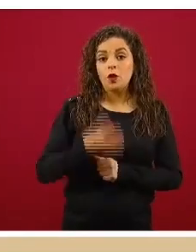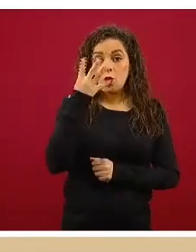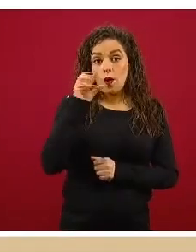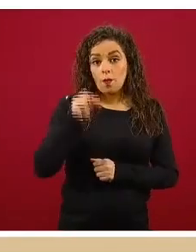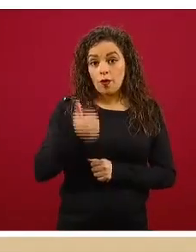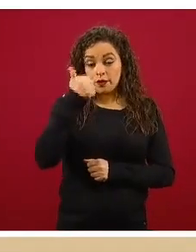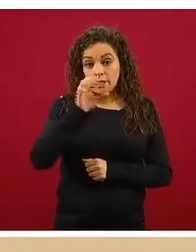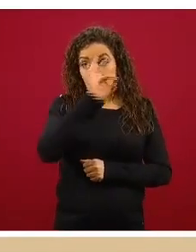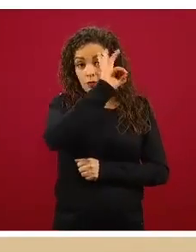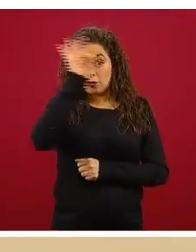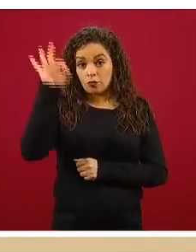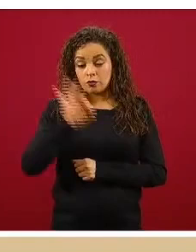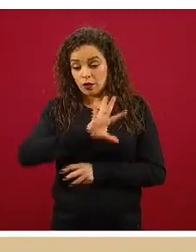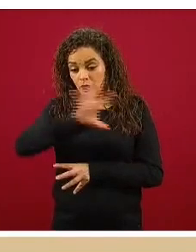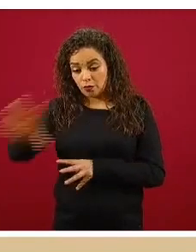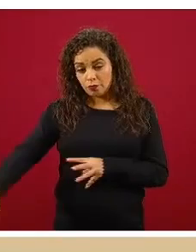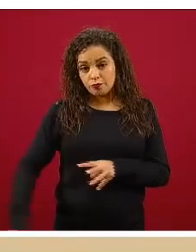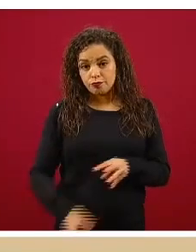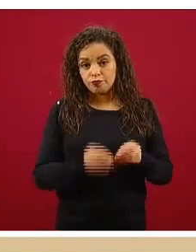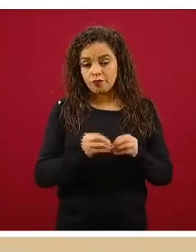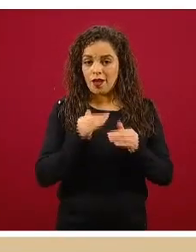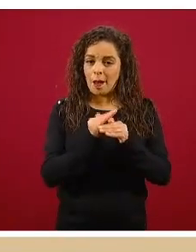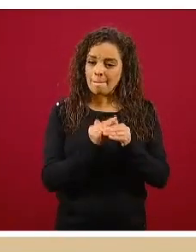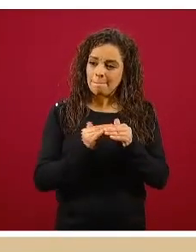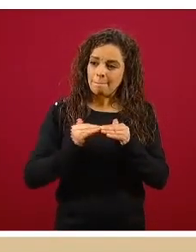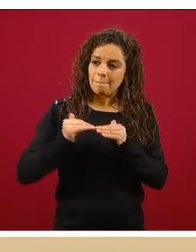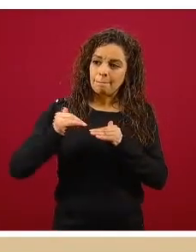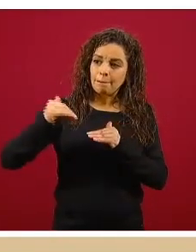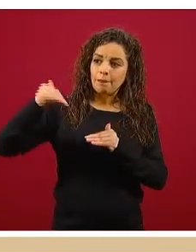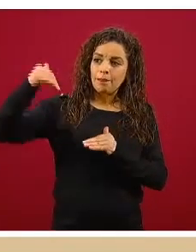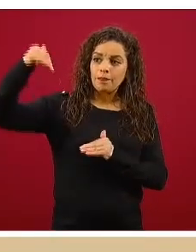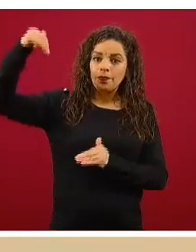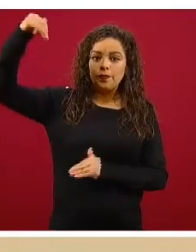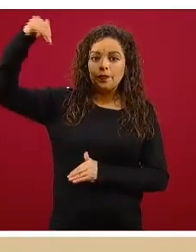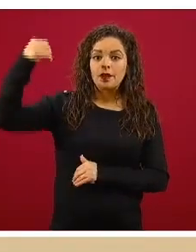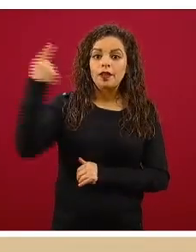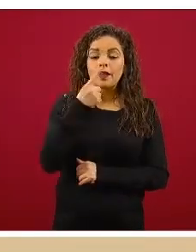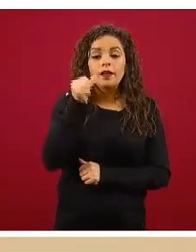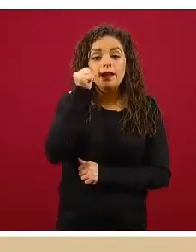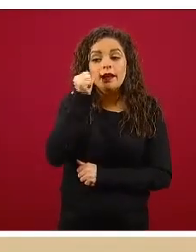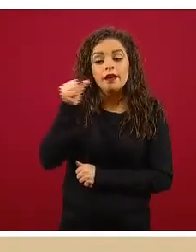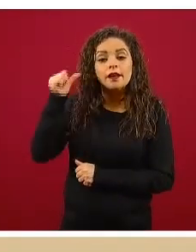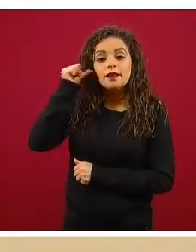4.6% fue el incremento en relación a lo que teníamos el día de ayer,